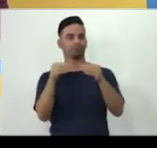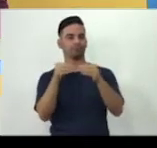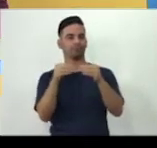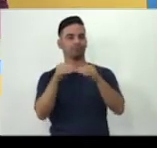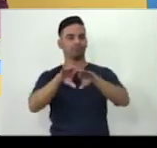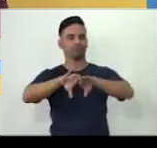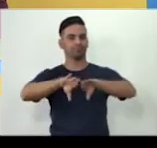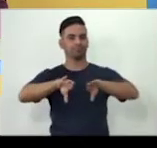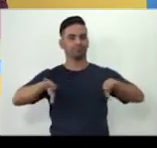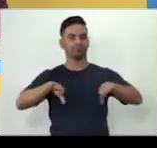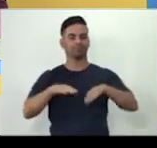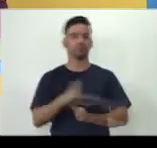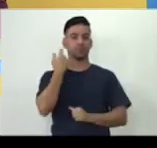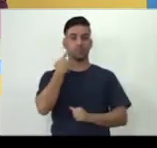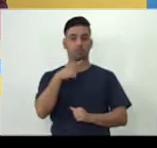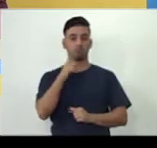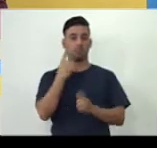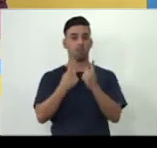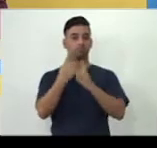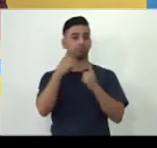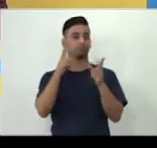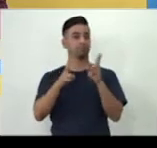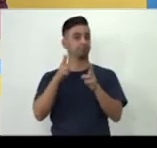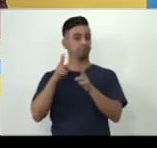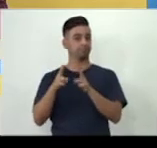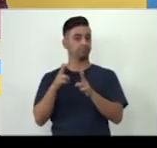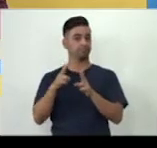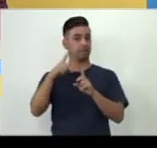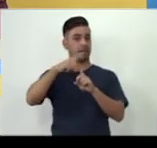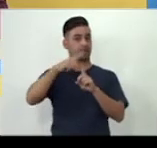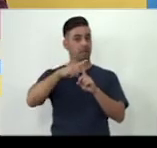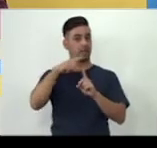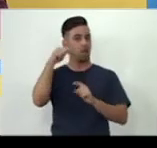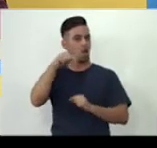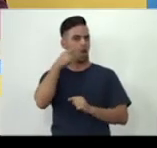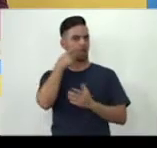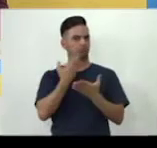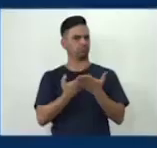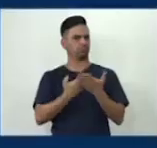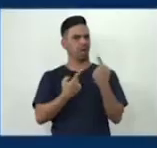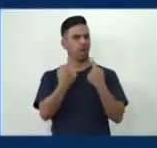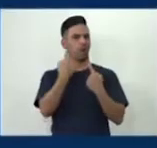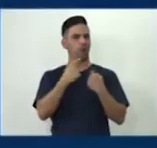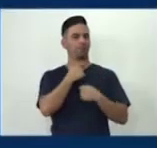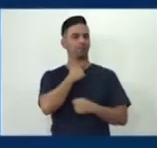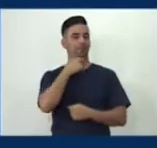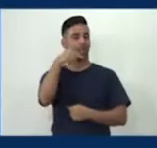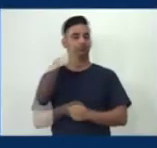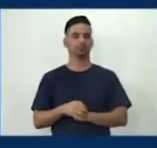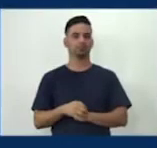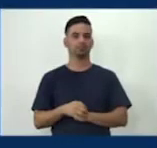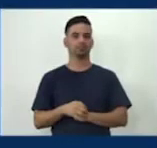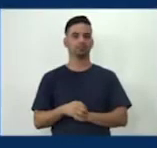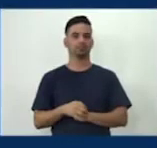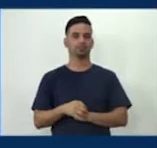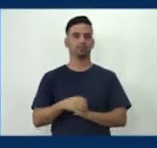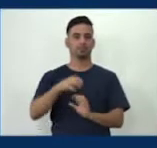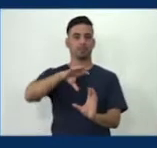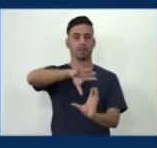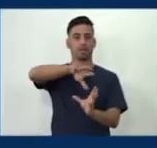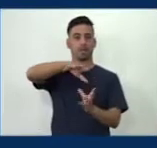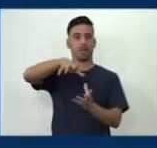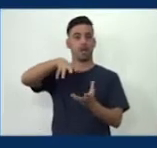Dejamos algunos ejercicios de tareas donde hoy vamos a revisar algunos de ellos. Por ejemplo, una esfera electrizada que cuelga de un